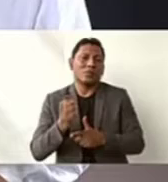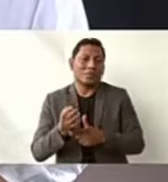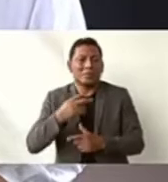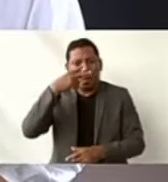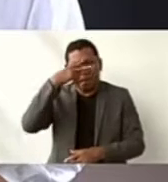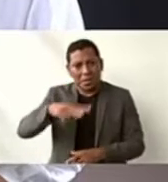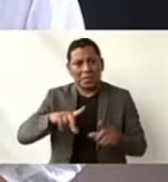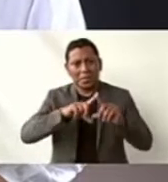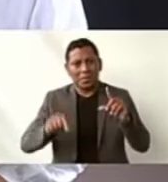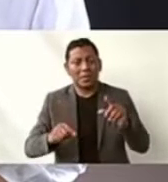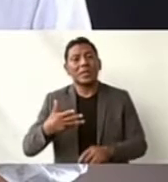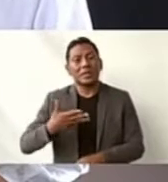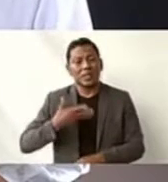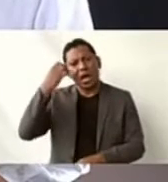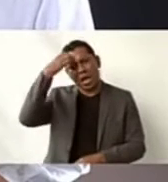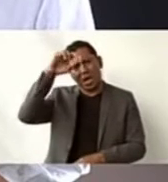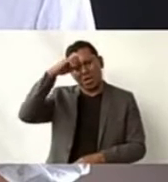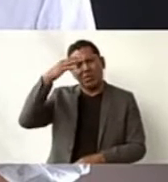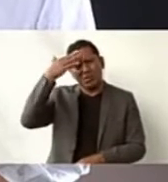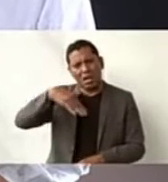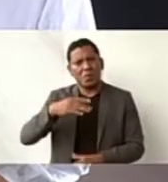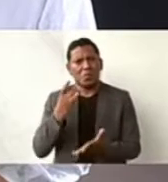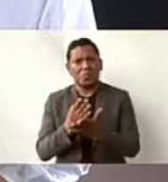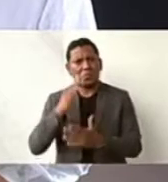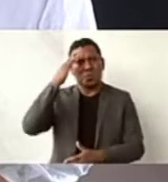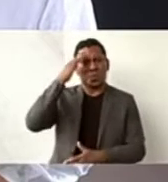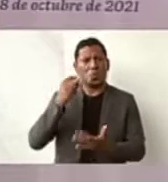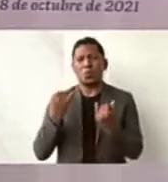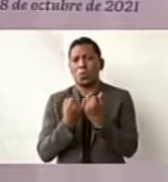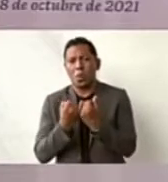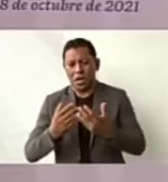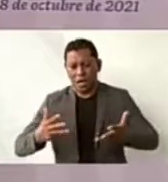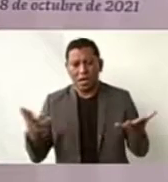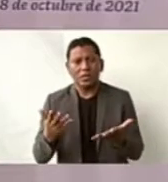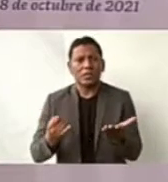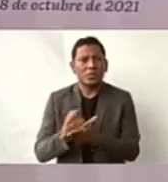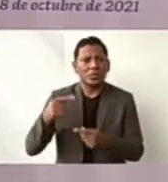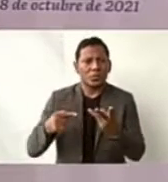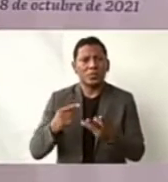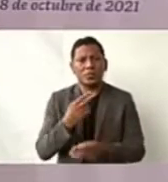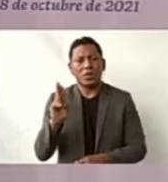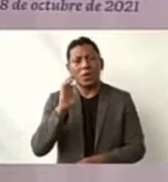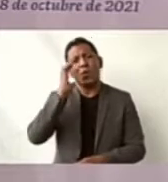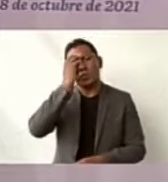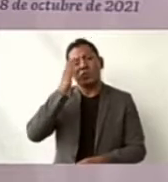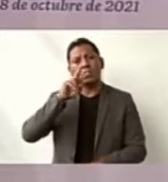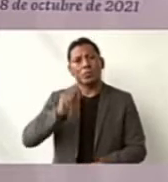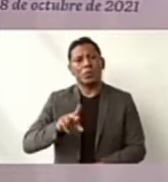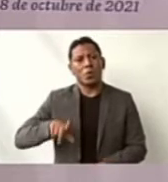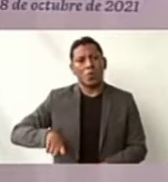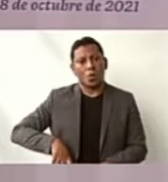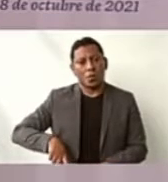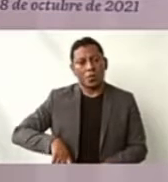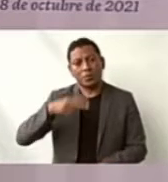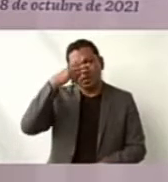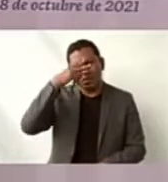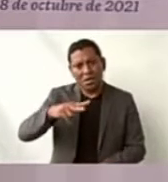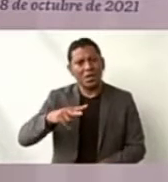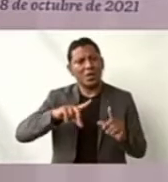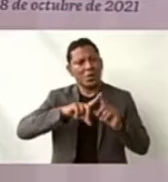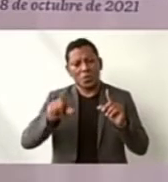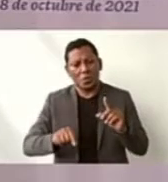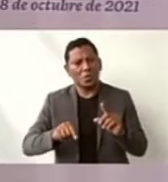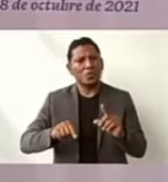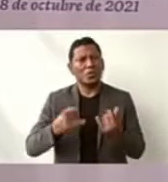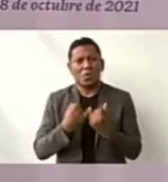tiene experiencia en no solamente en liderar sino en sembrar redes de came nosotros reconocemos que el gobierno mexicano y todos sus esfuerzos para